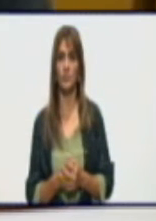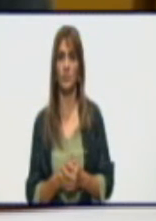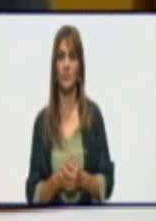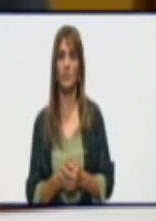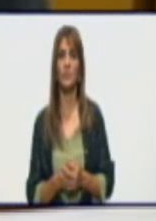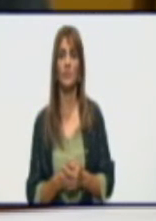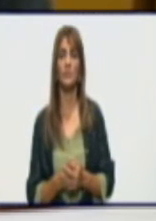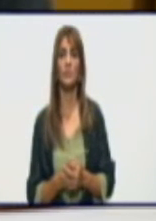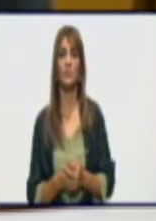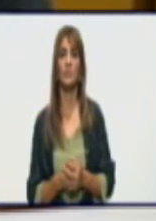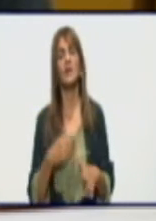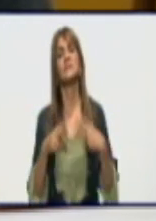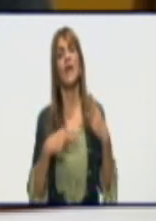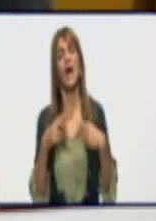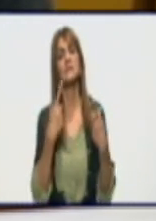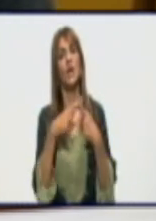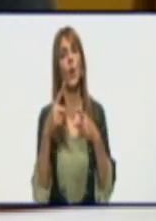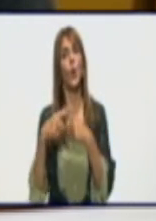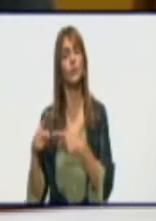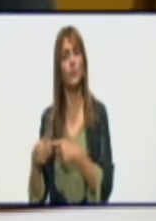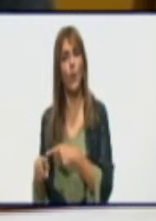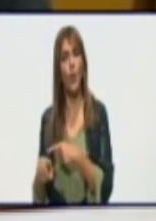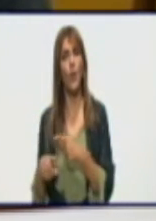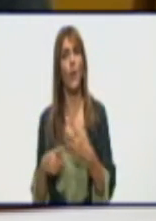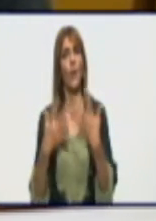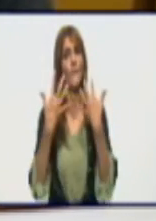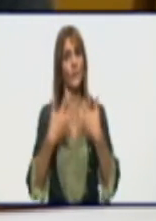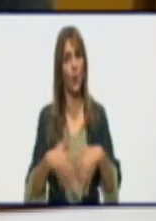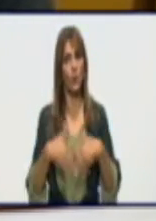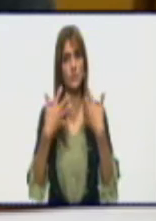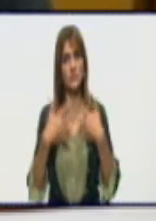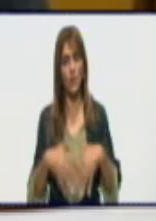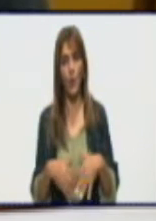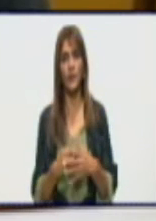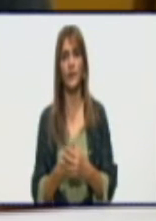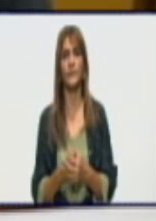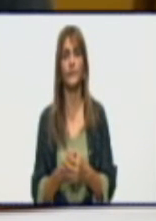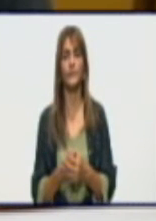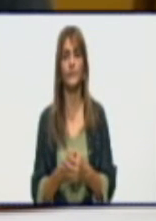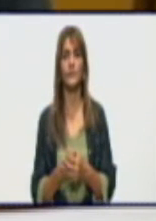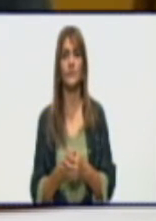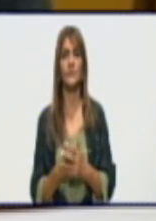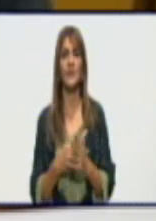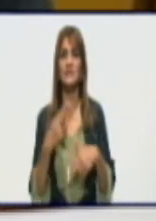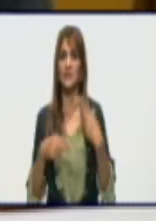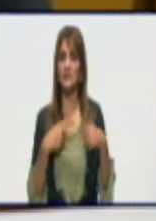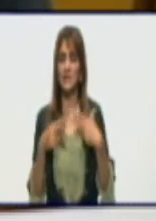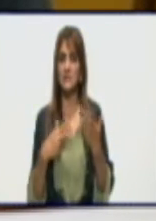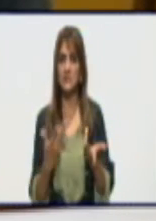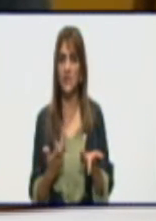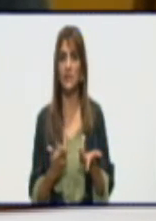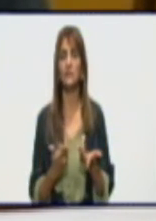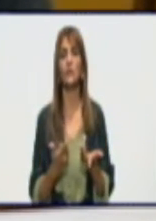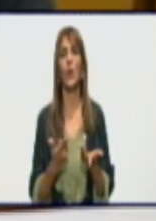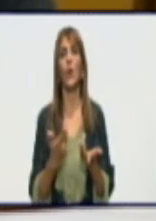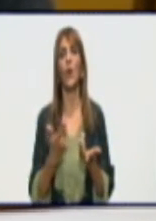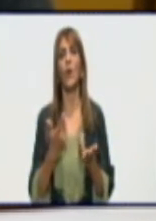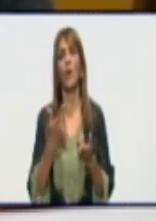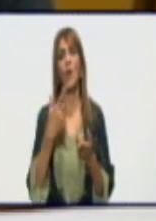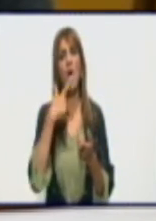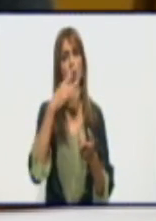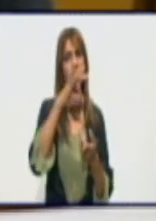productos prefritos, se hace polvo. Hoy estamos haciendo sal condimentada muy buena. Estamos haciendo pinol con azúcar, sin